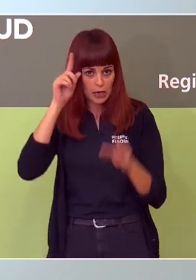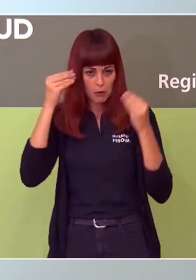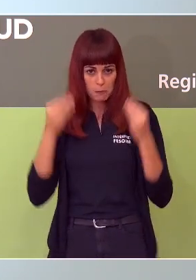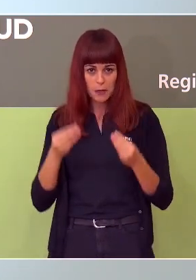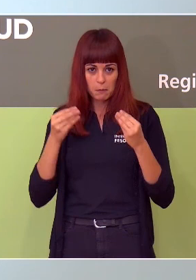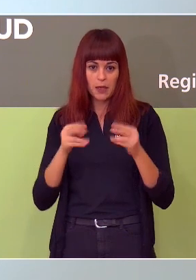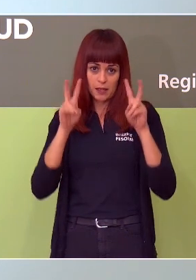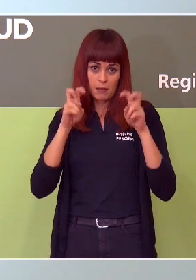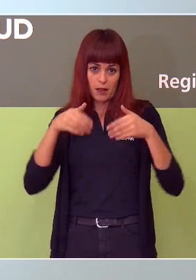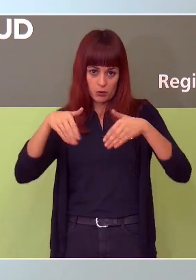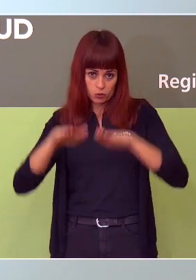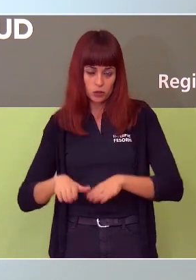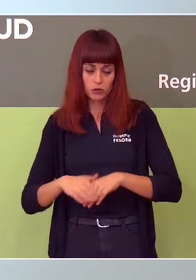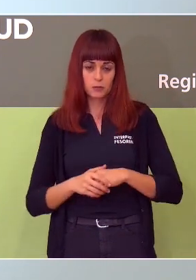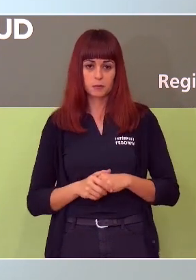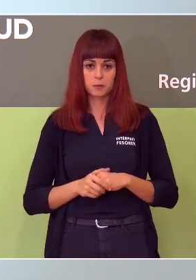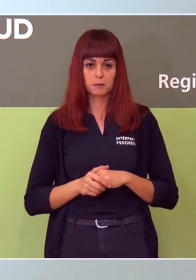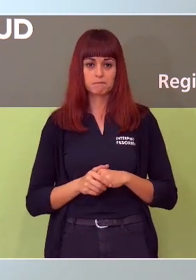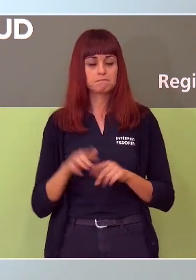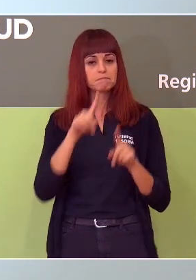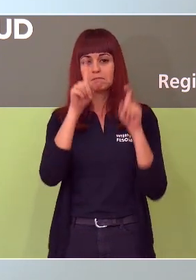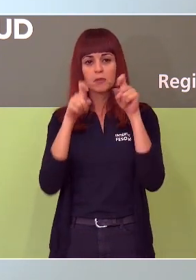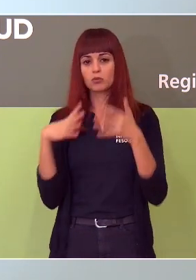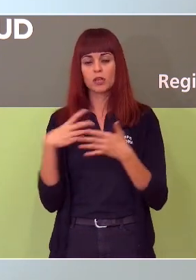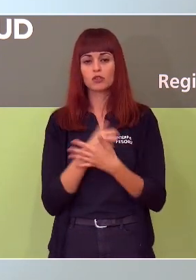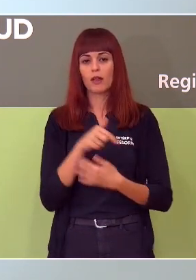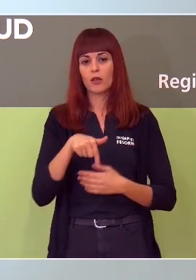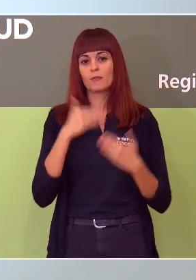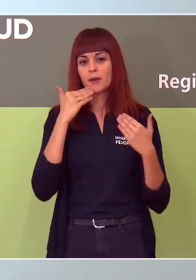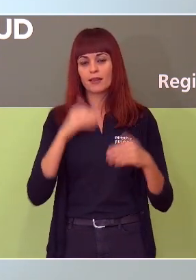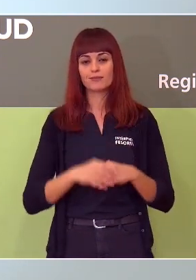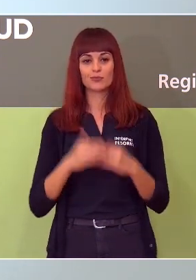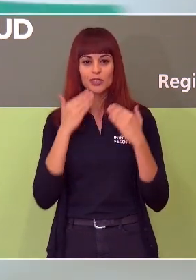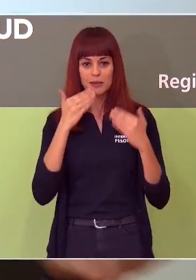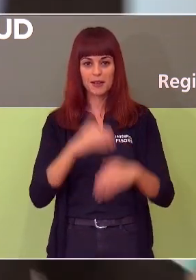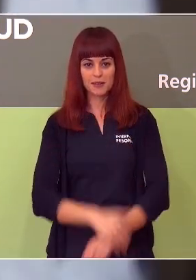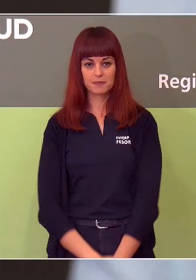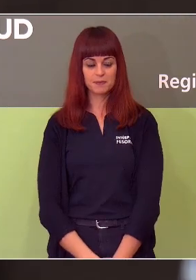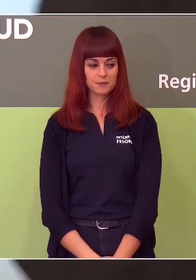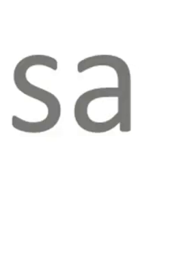supresión, que es la que estamos ahora mismo, ¿no? Pues estas han sido todas las preguntas en el día de hoy. Pues muchísimas gracias.